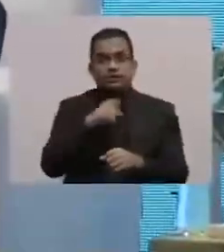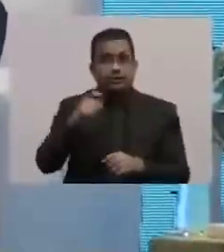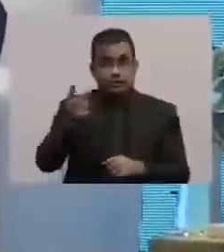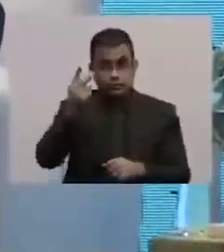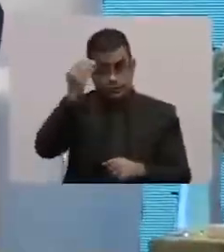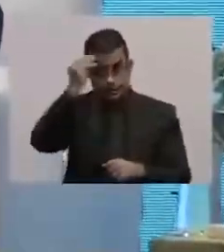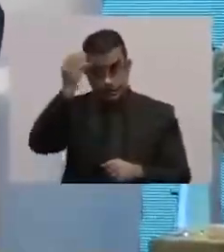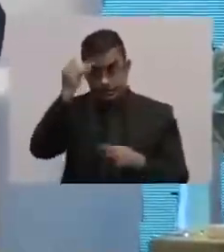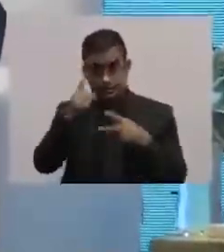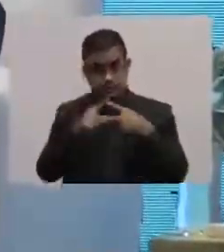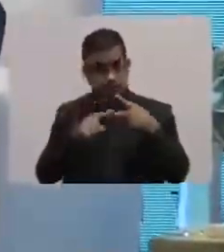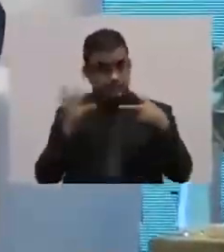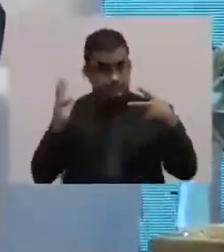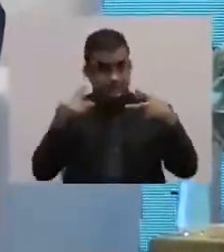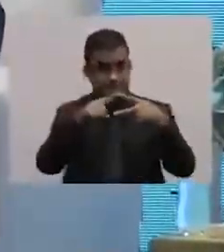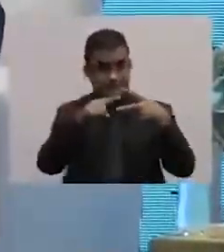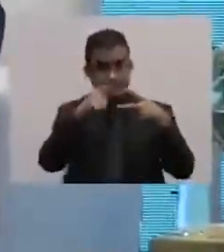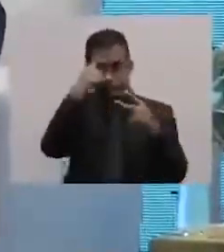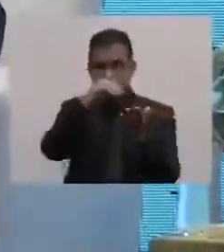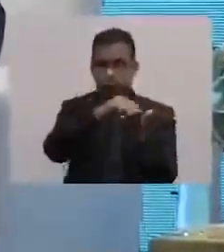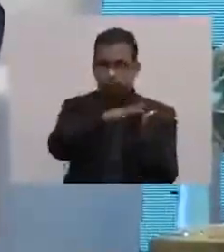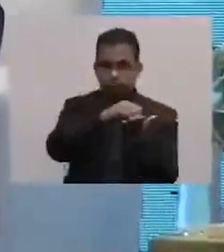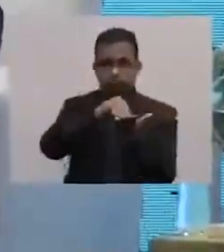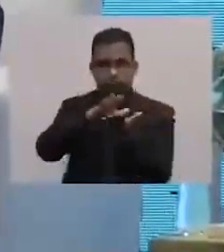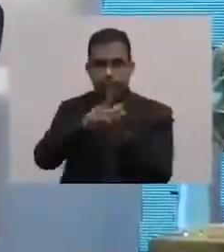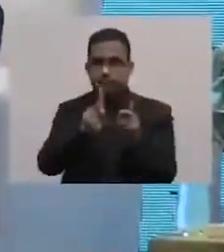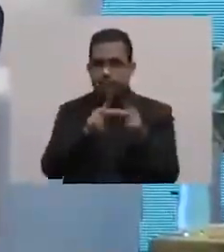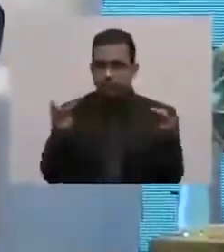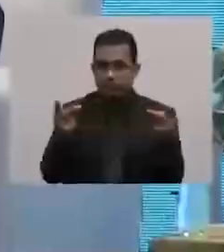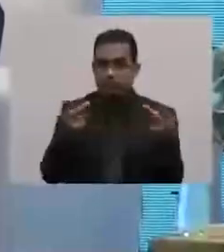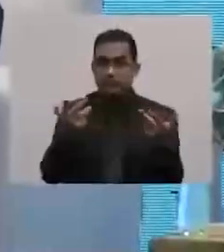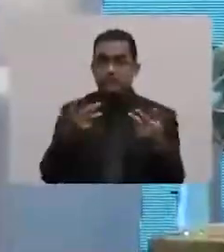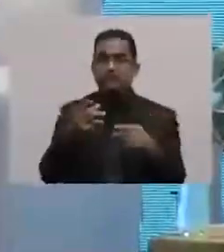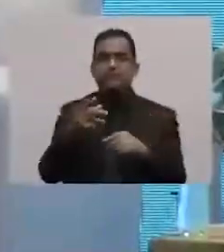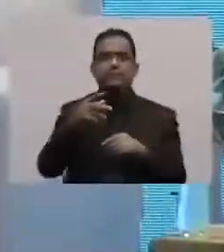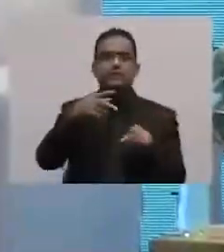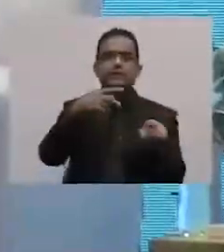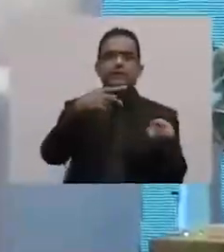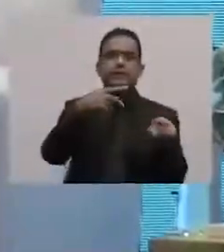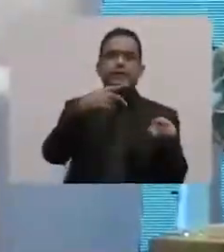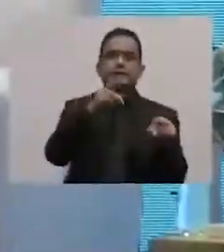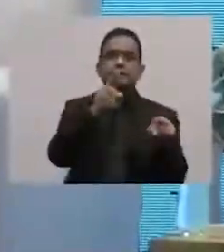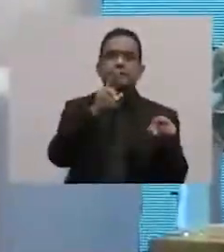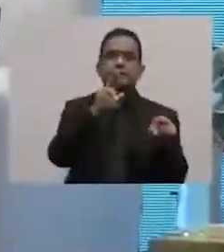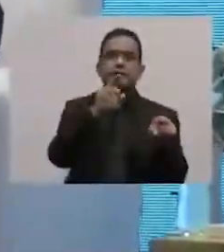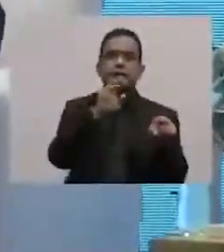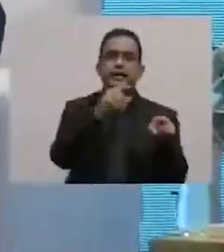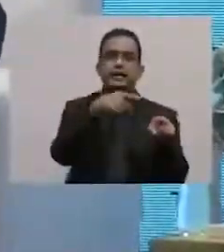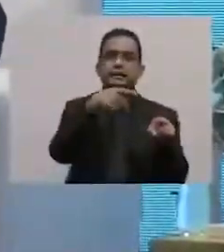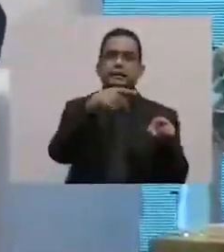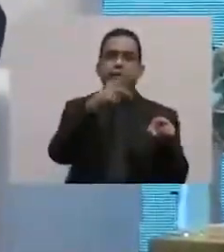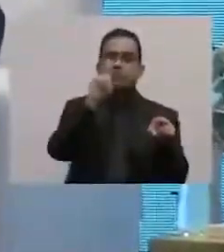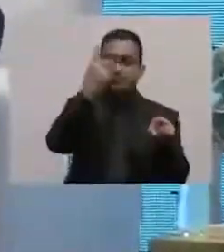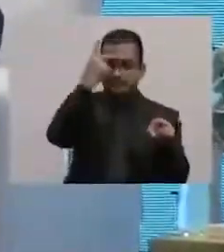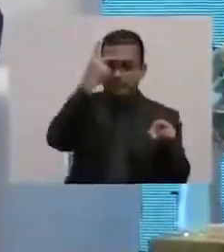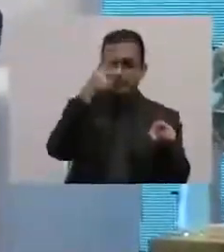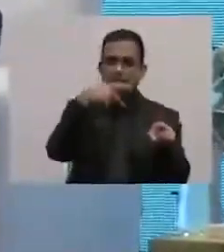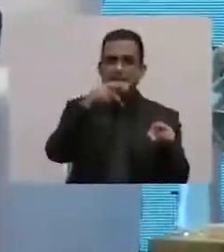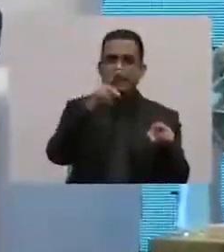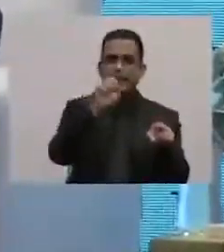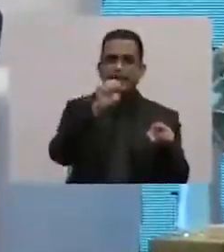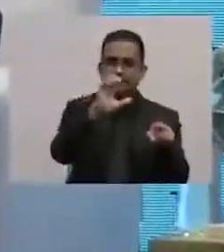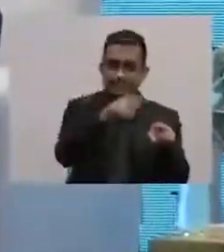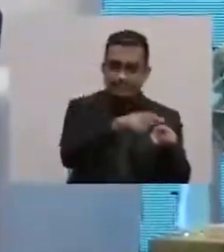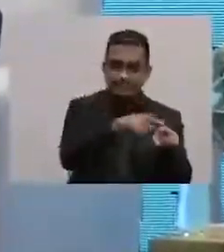para que no se trajeran en ningún otro. Lo que había sacado el Partido Reformista y lo que sacaba el PRD, que